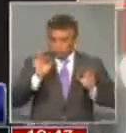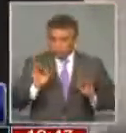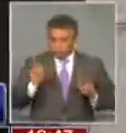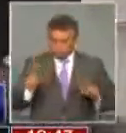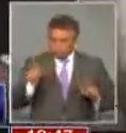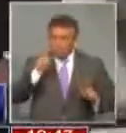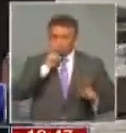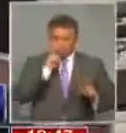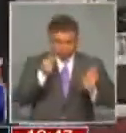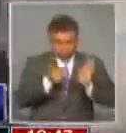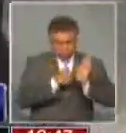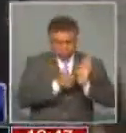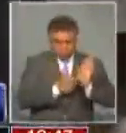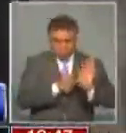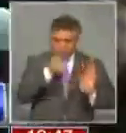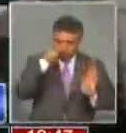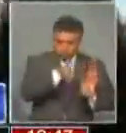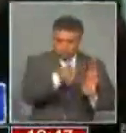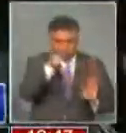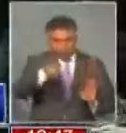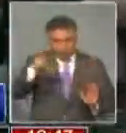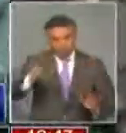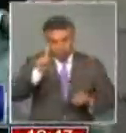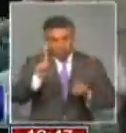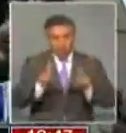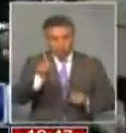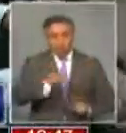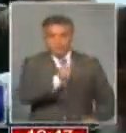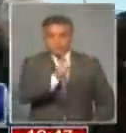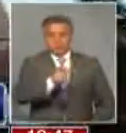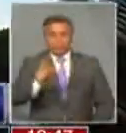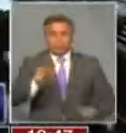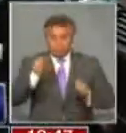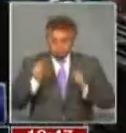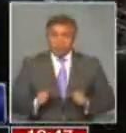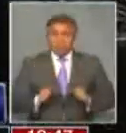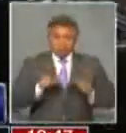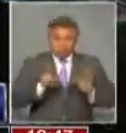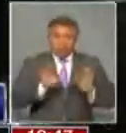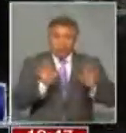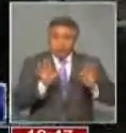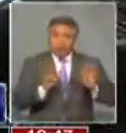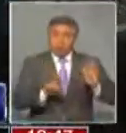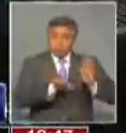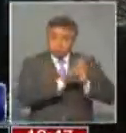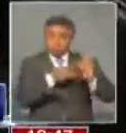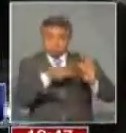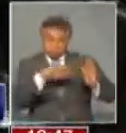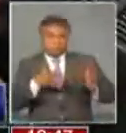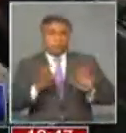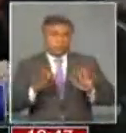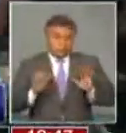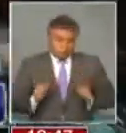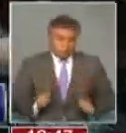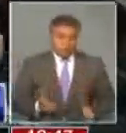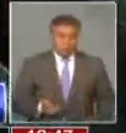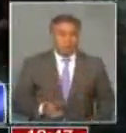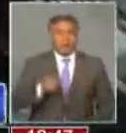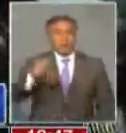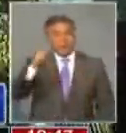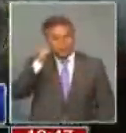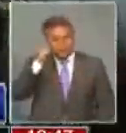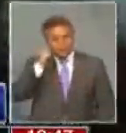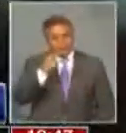la formalización de algunas personas que podrían haber cometido algún tipo de irregularidad. Bueno, ahora, ayer veíamos y escuchábamos